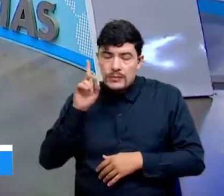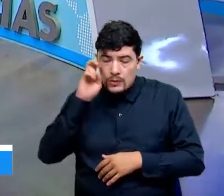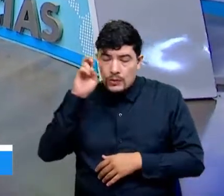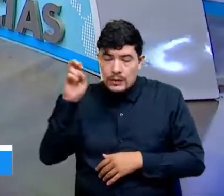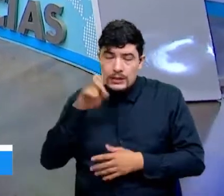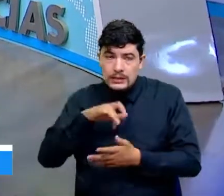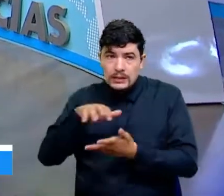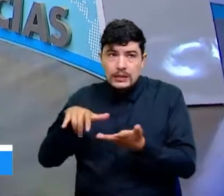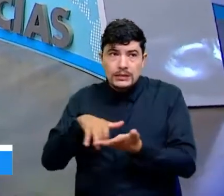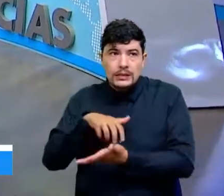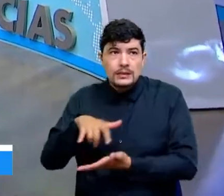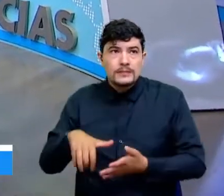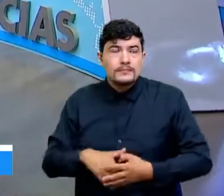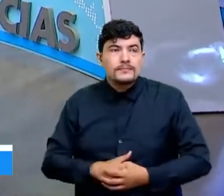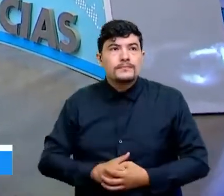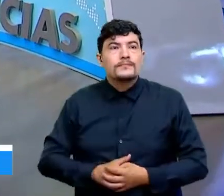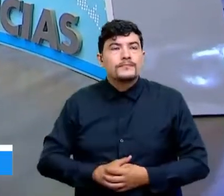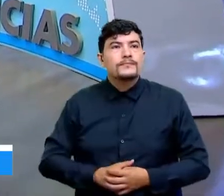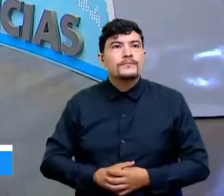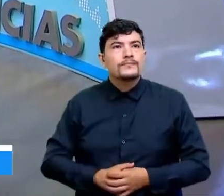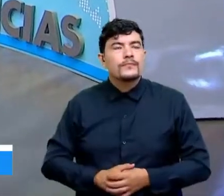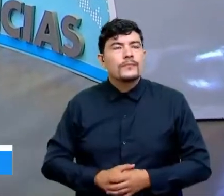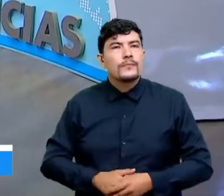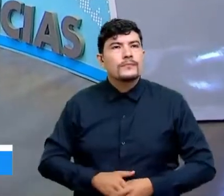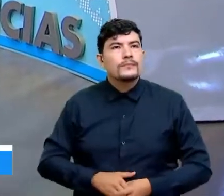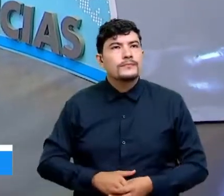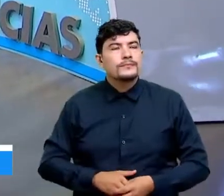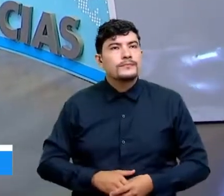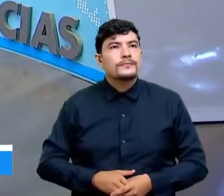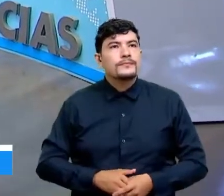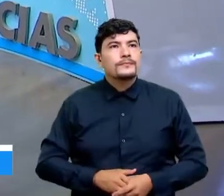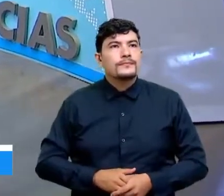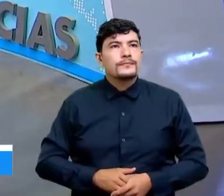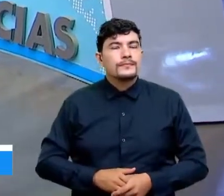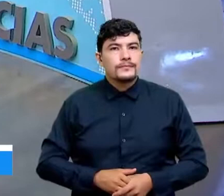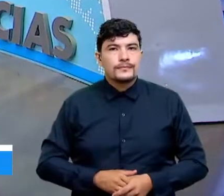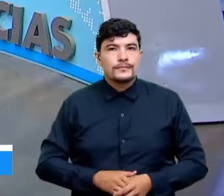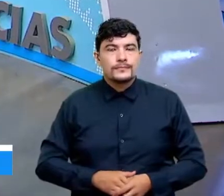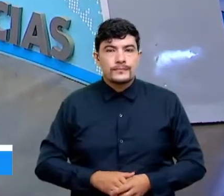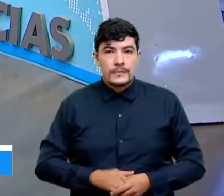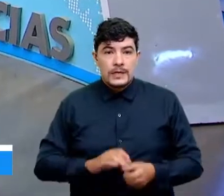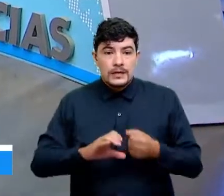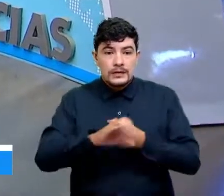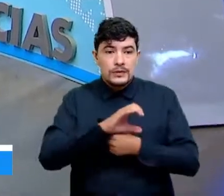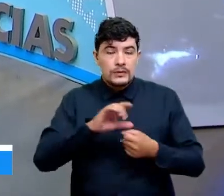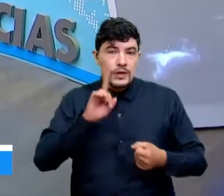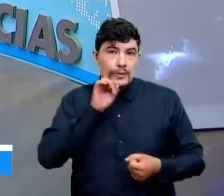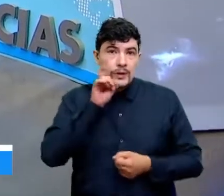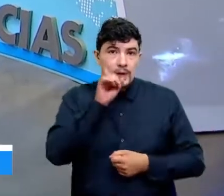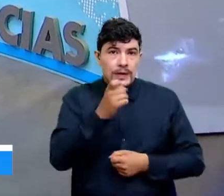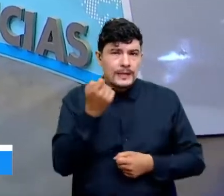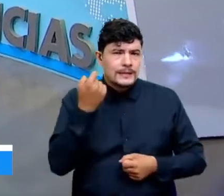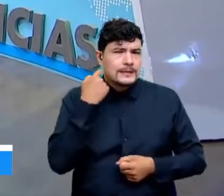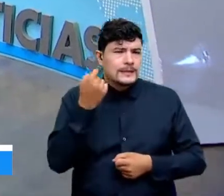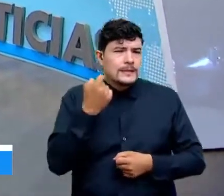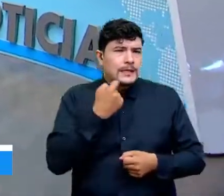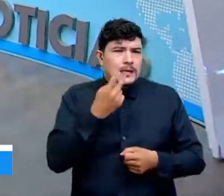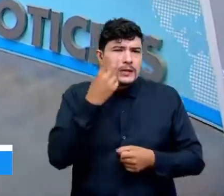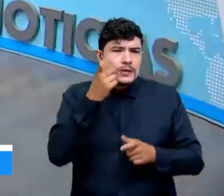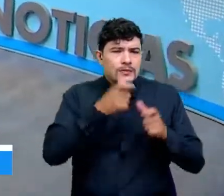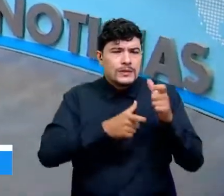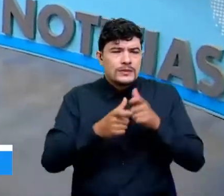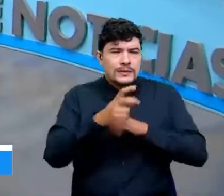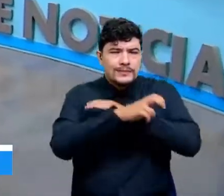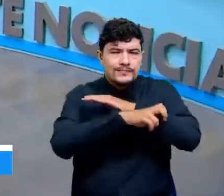alerta se encuentran las autoridades del área metropolitana por dos presuntos casos de hurto que se presentaron en Bucaramanga y en Lebrija. ¿Qué